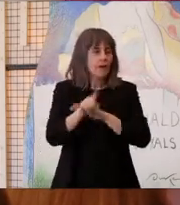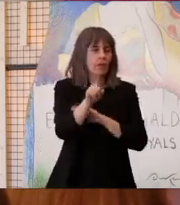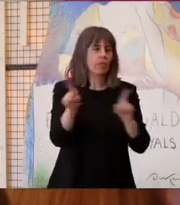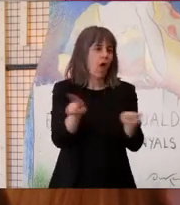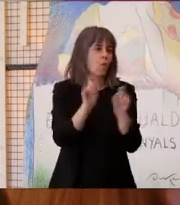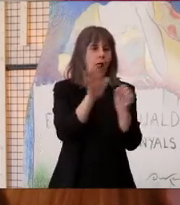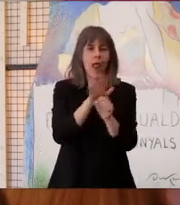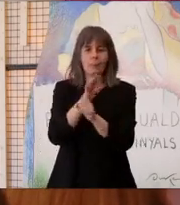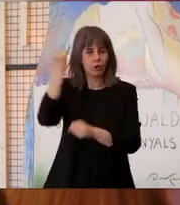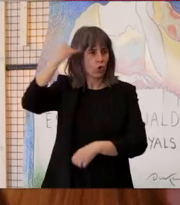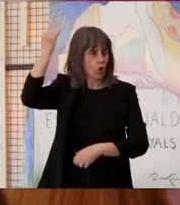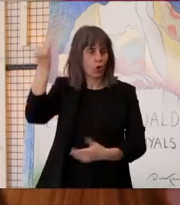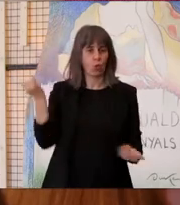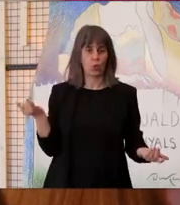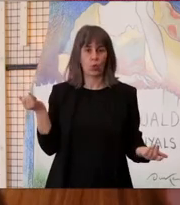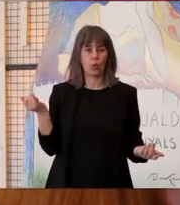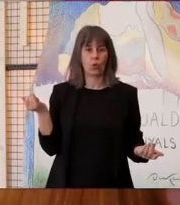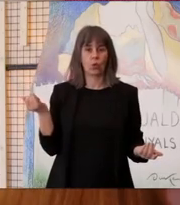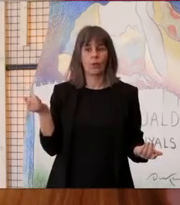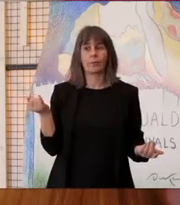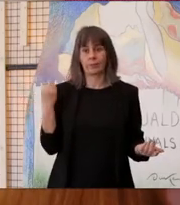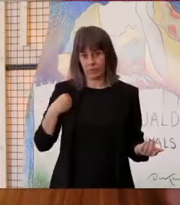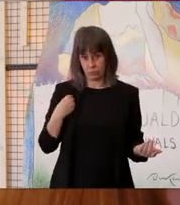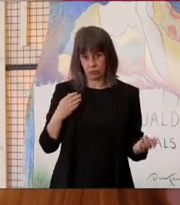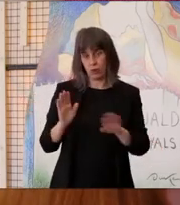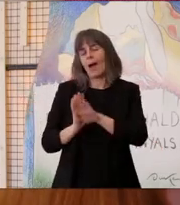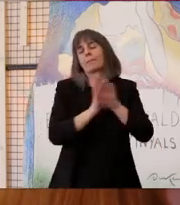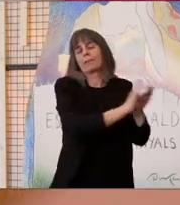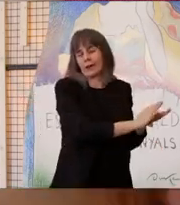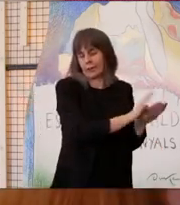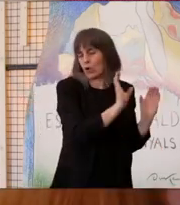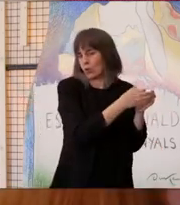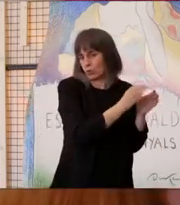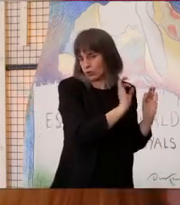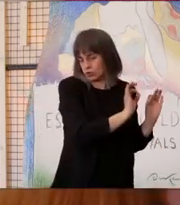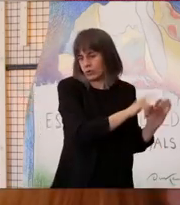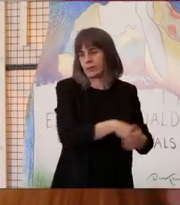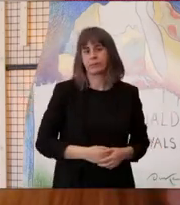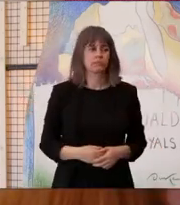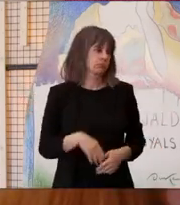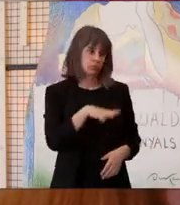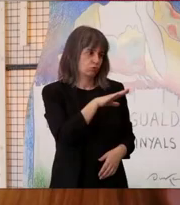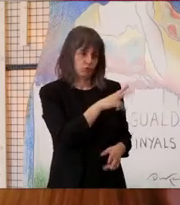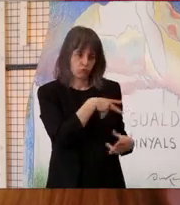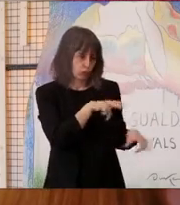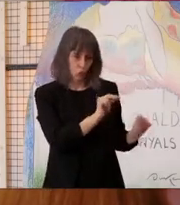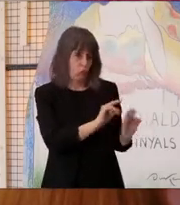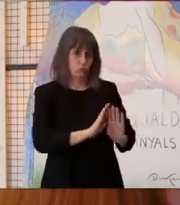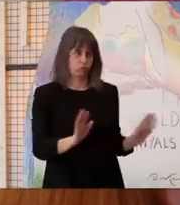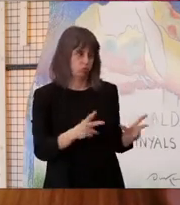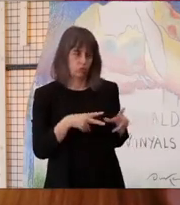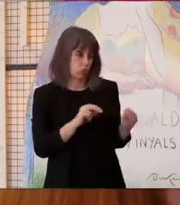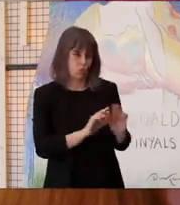ideológicos digo al margen de sectarismos evidentemente no está claro que no